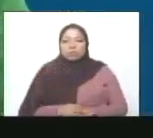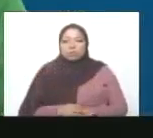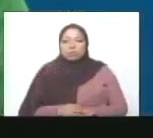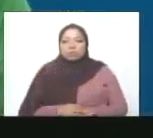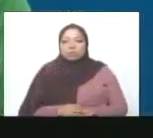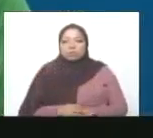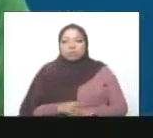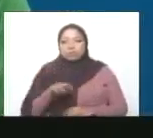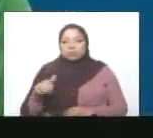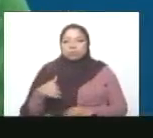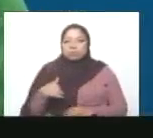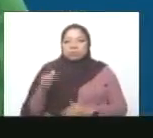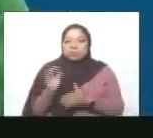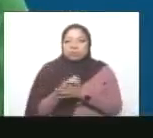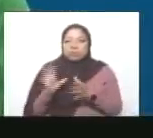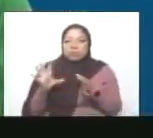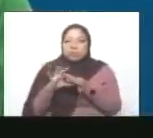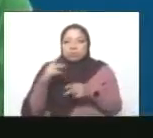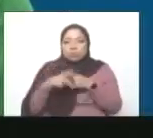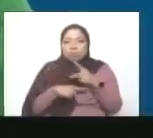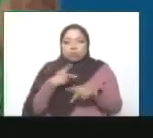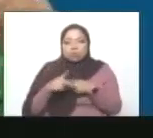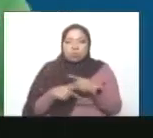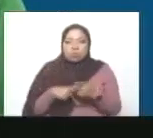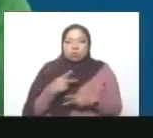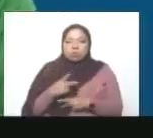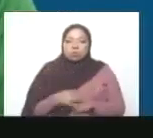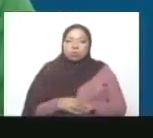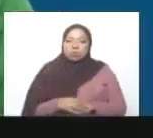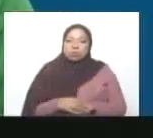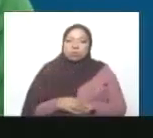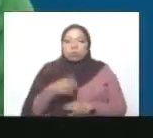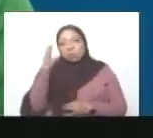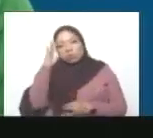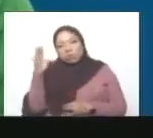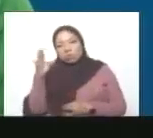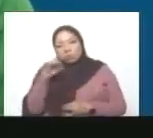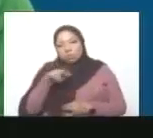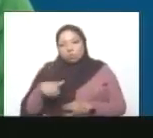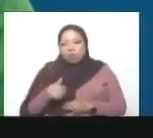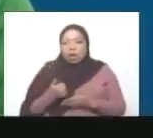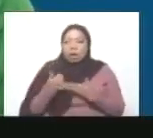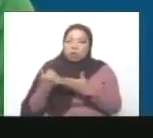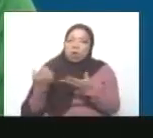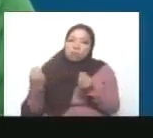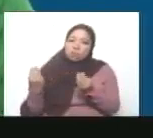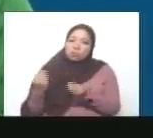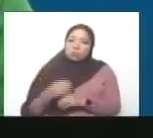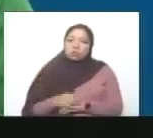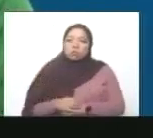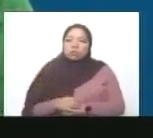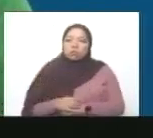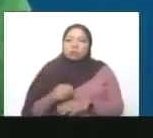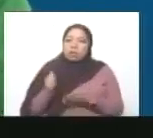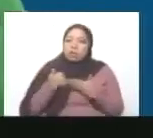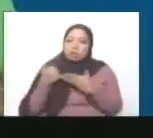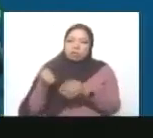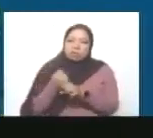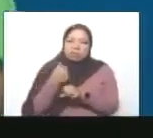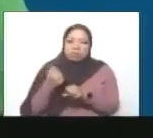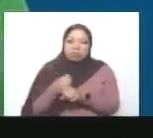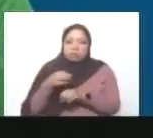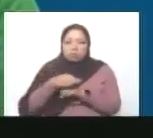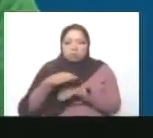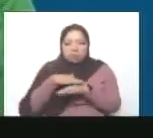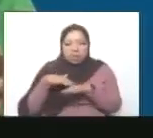programa en nuestra unidad de producción. Y bueno, de acá le mando un saludo porque nos ha ayudado bastante. Es verdad, nos ha ayudado bastante la gente del